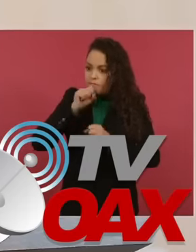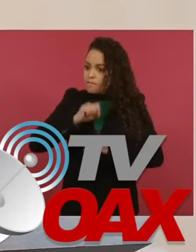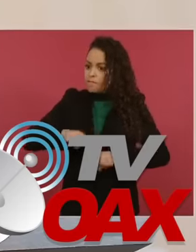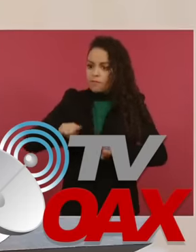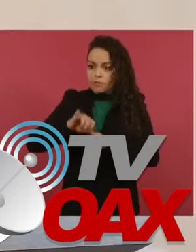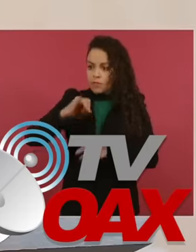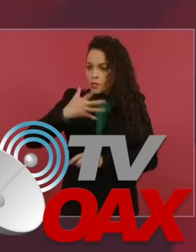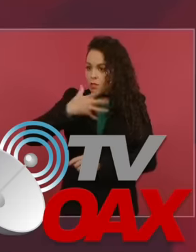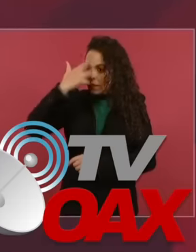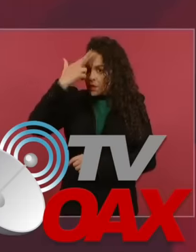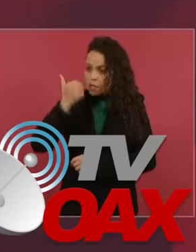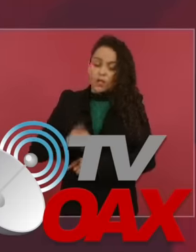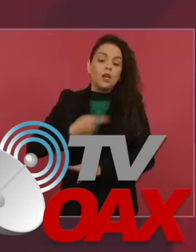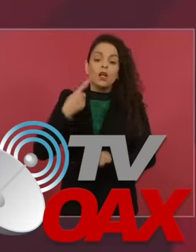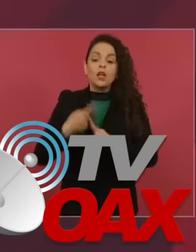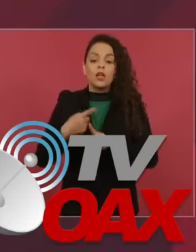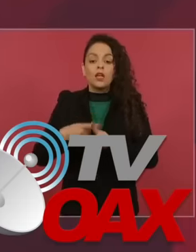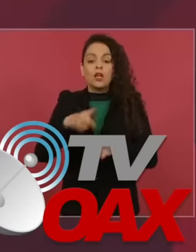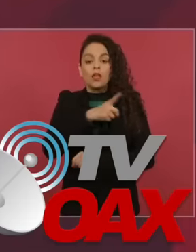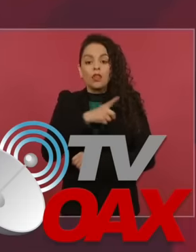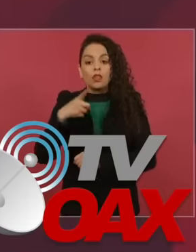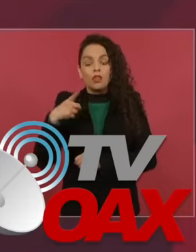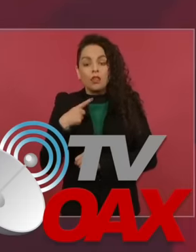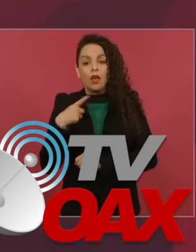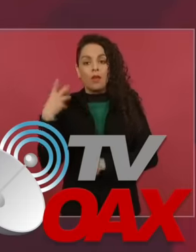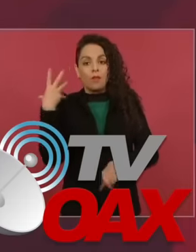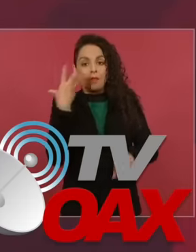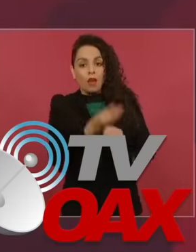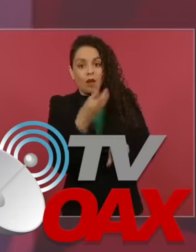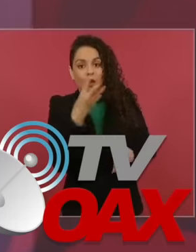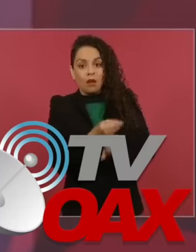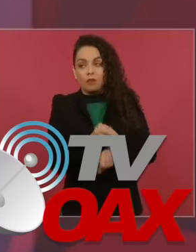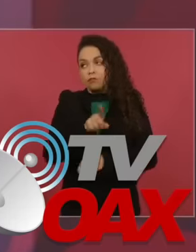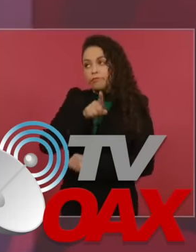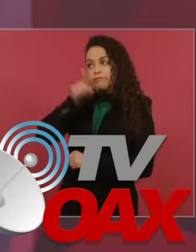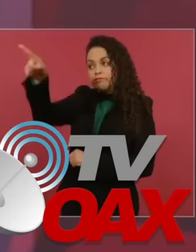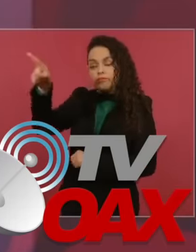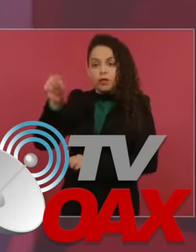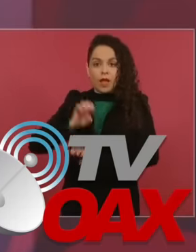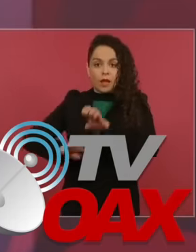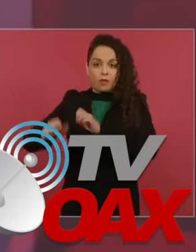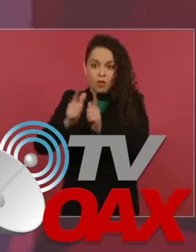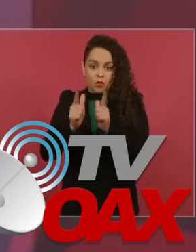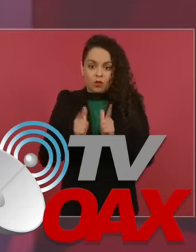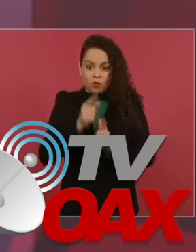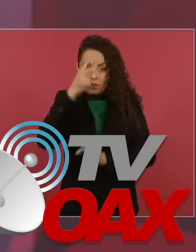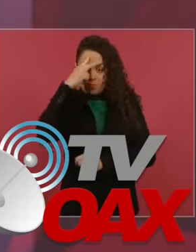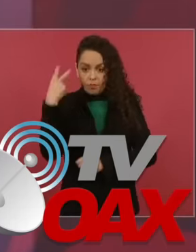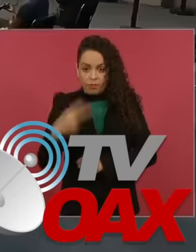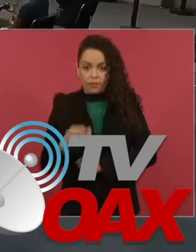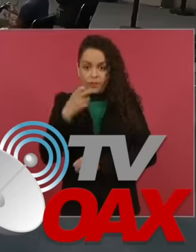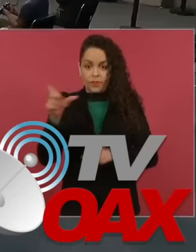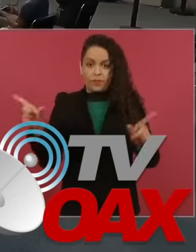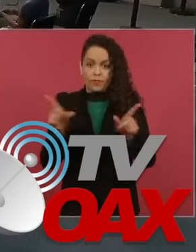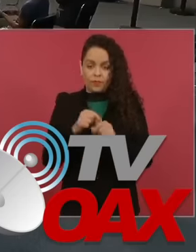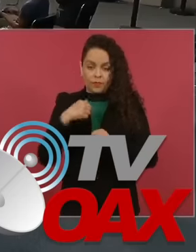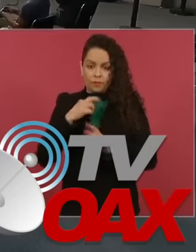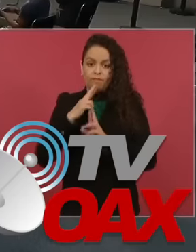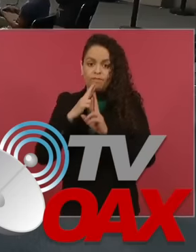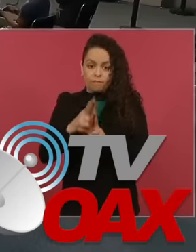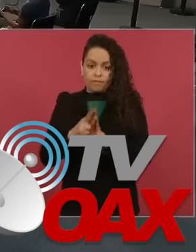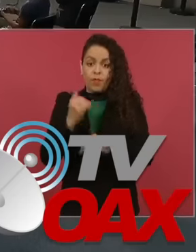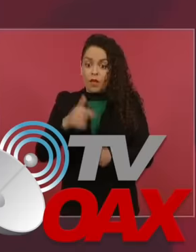de resarcir este daño ambiental es la empresa. Y sería mi respuesta. Y vamos